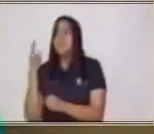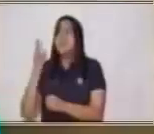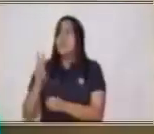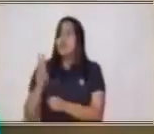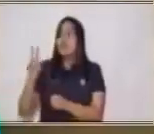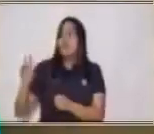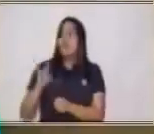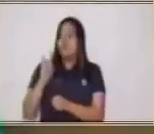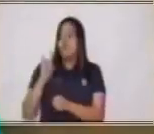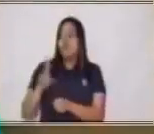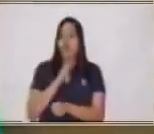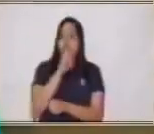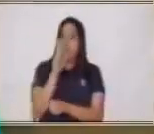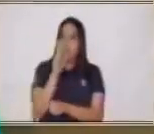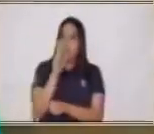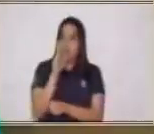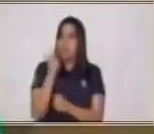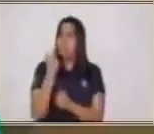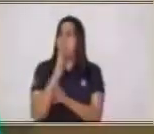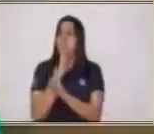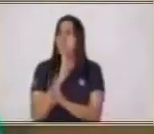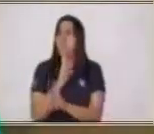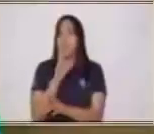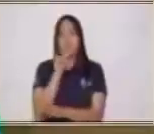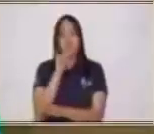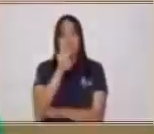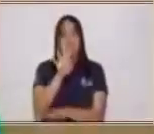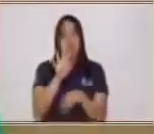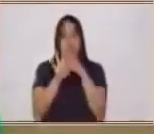2u al cuadrado nos va a dar 4u